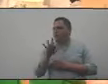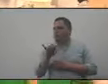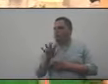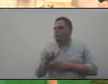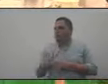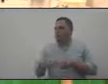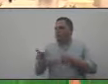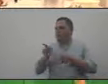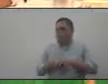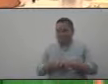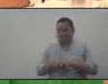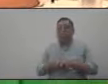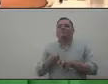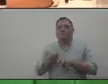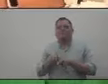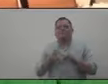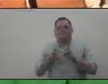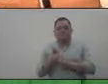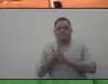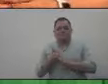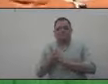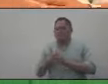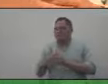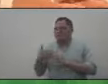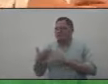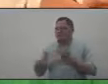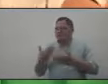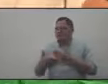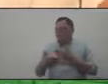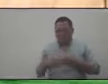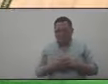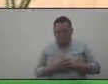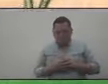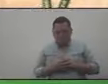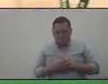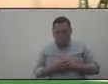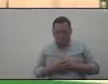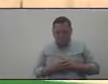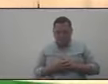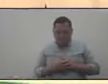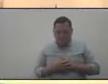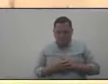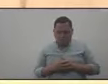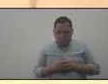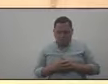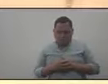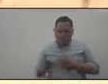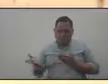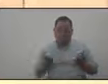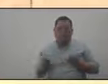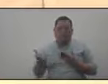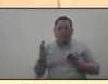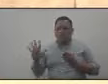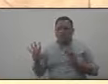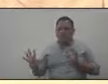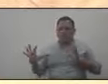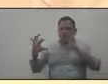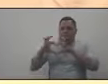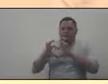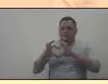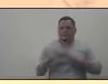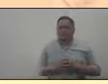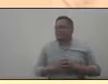en la pierna y que nos va a contar cómo fue también todo ese servicio de nuestra